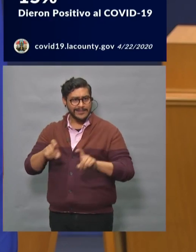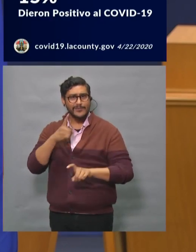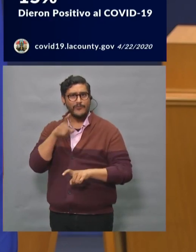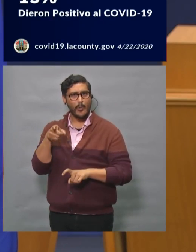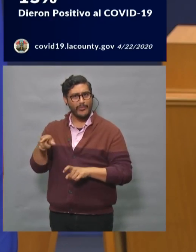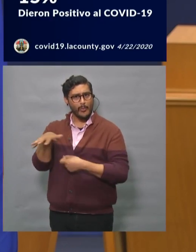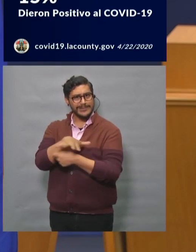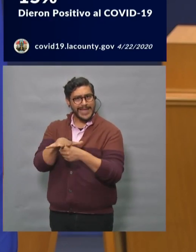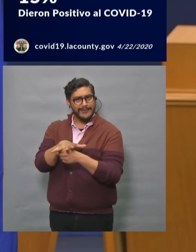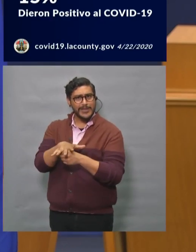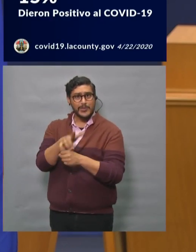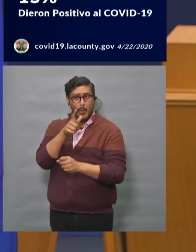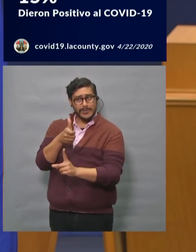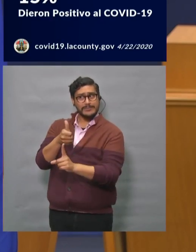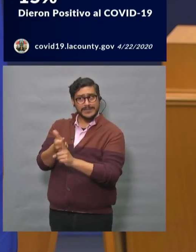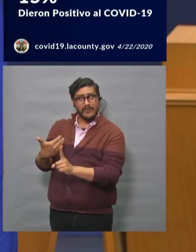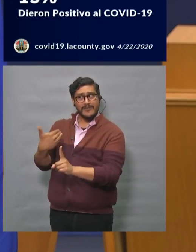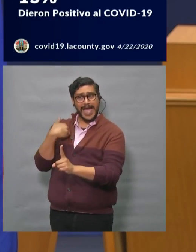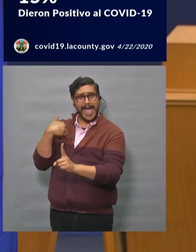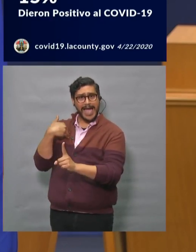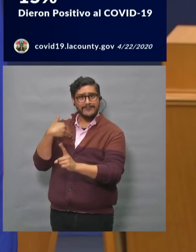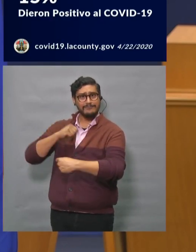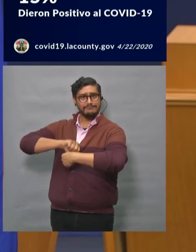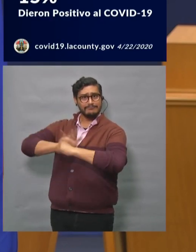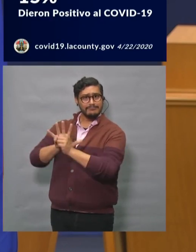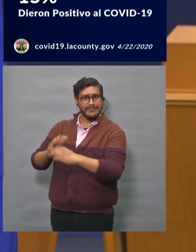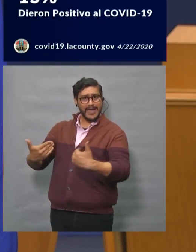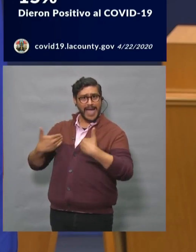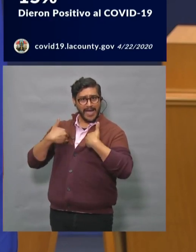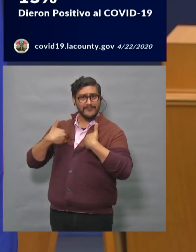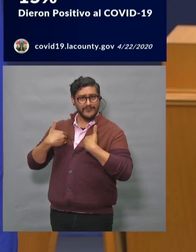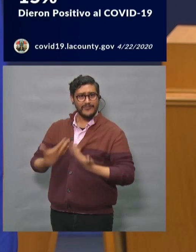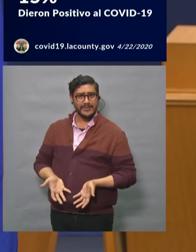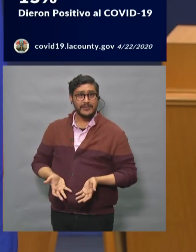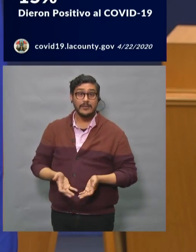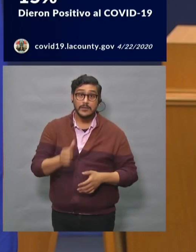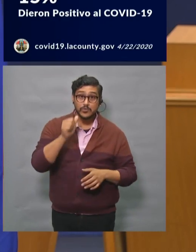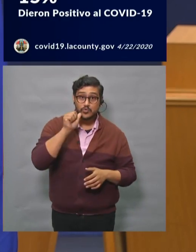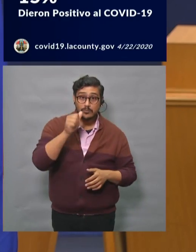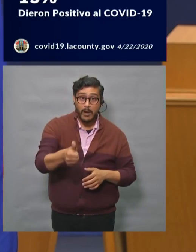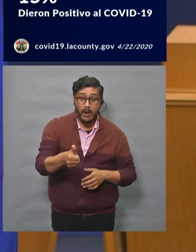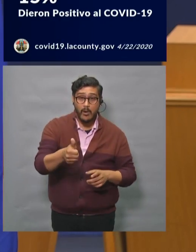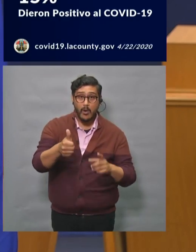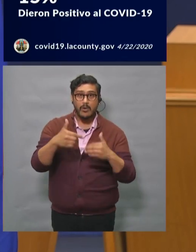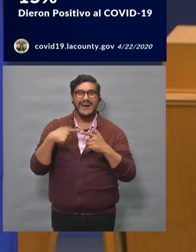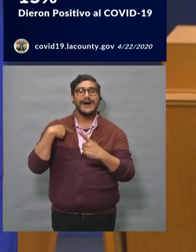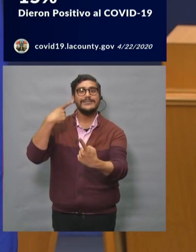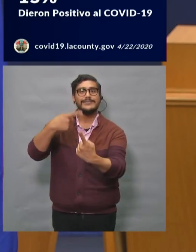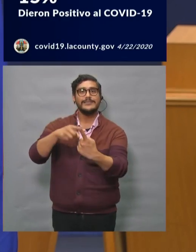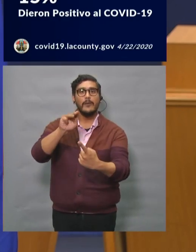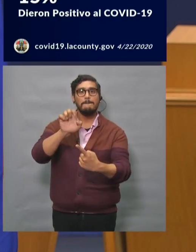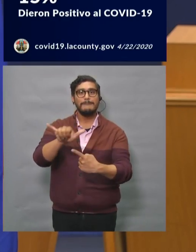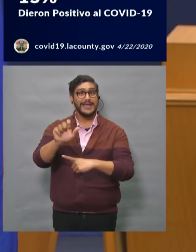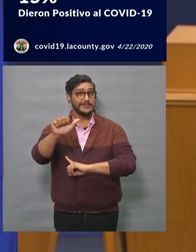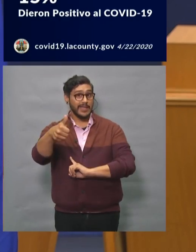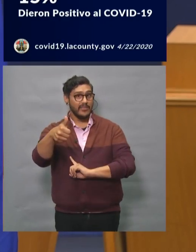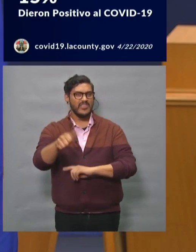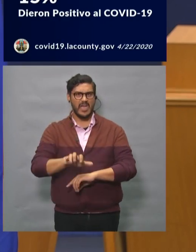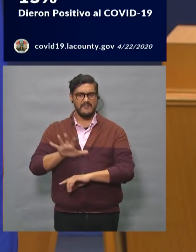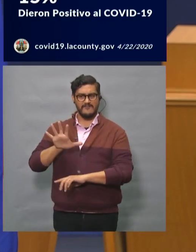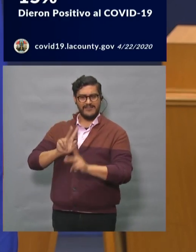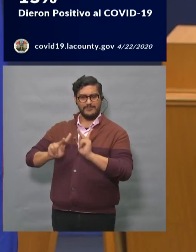que tienen casos de COVID-19. Empezando mañana hasta el 10 de mayo, 5 miembros del personal